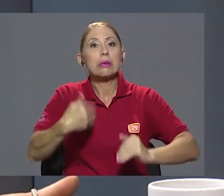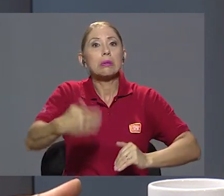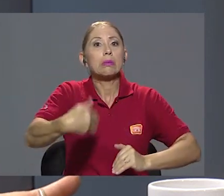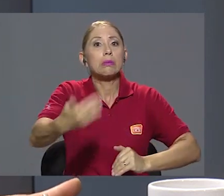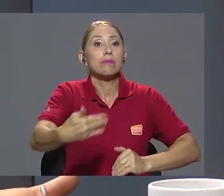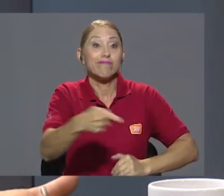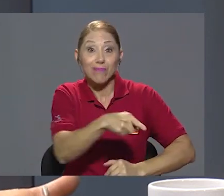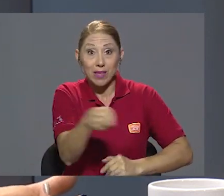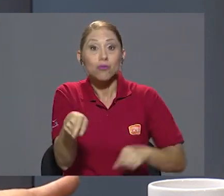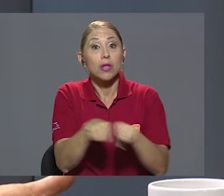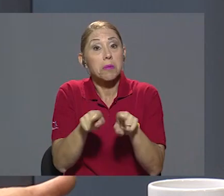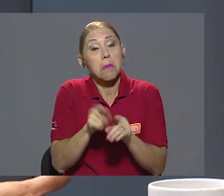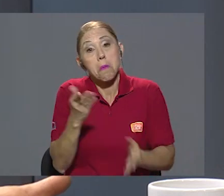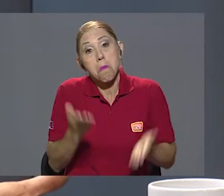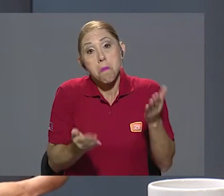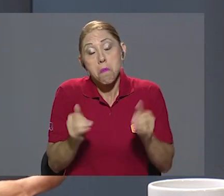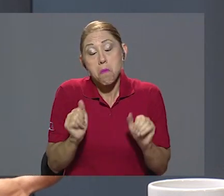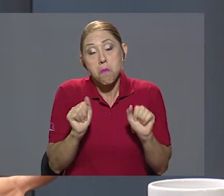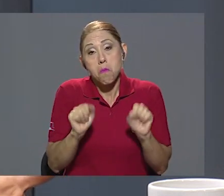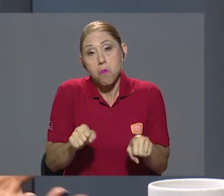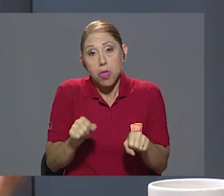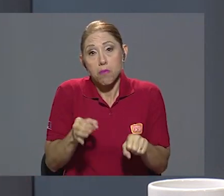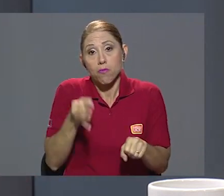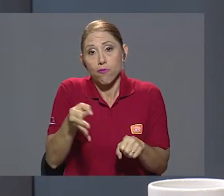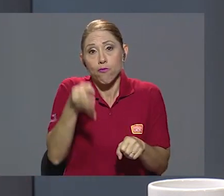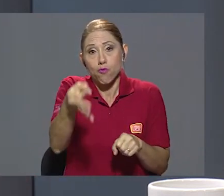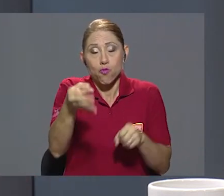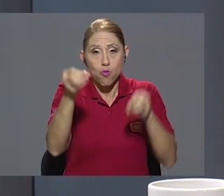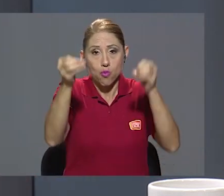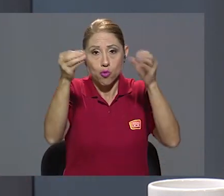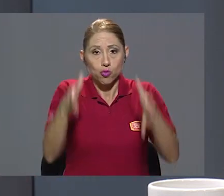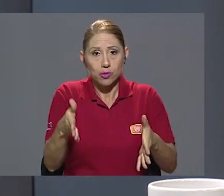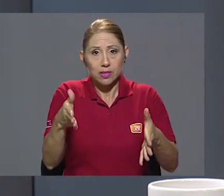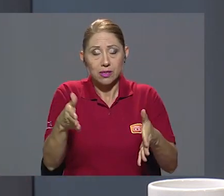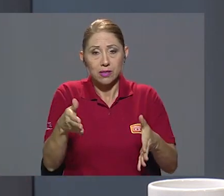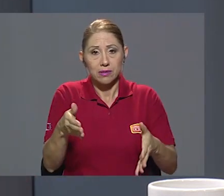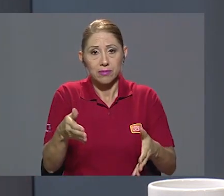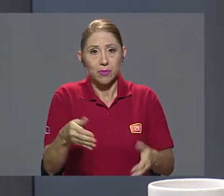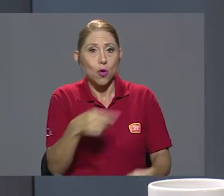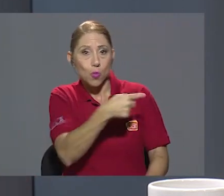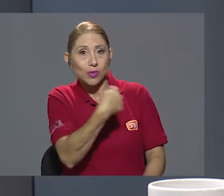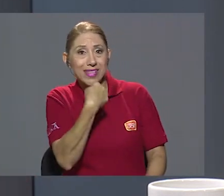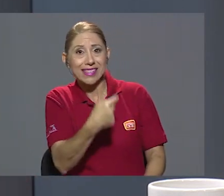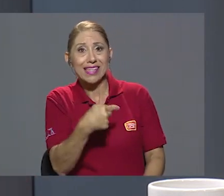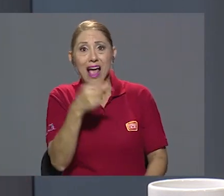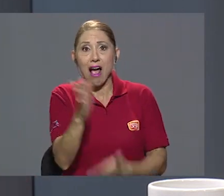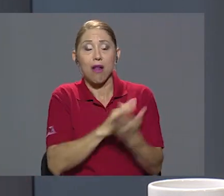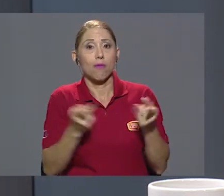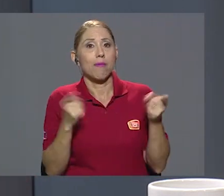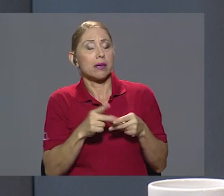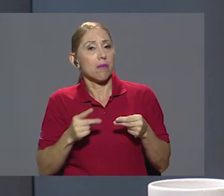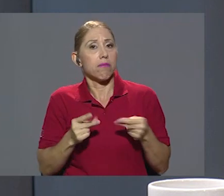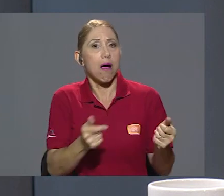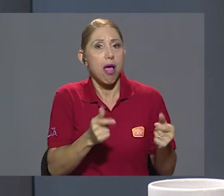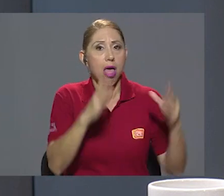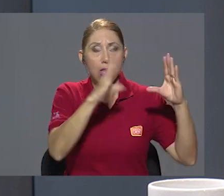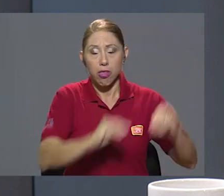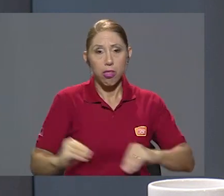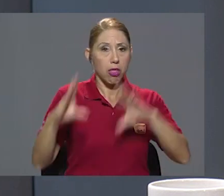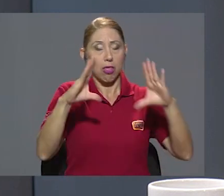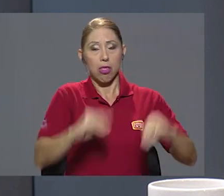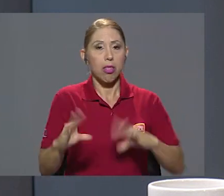incluso podrían llegar a ser ellos docentes también. Entonces, es algo que como usted decía, no es de hoy para mañana, o sea, es algo